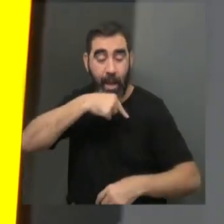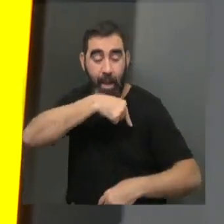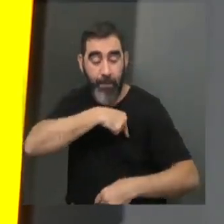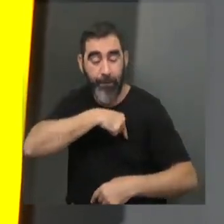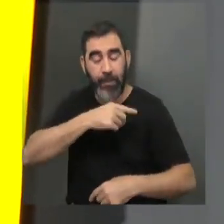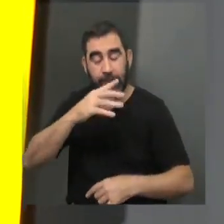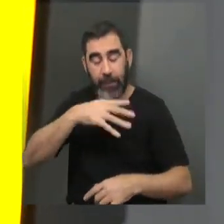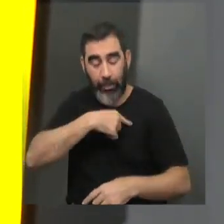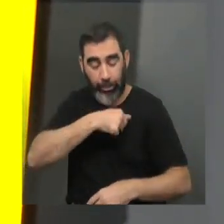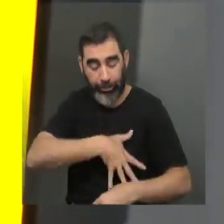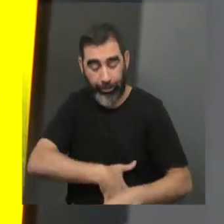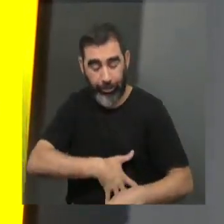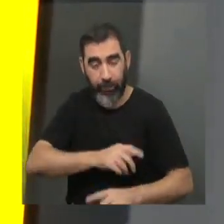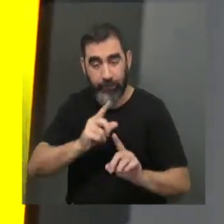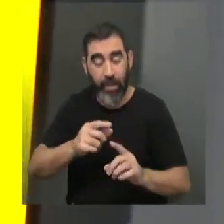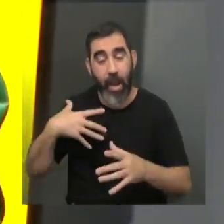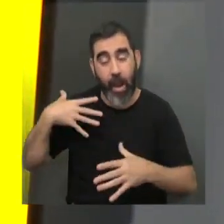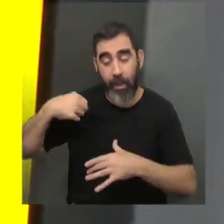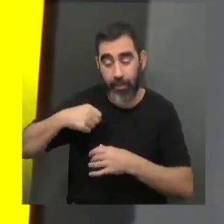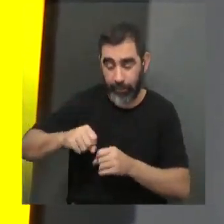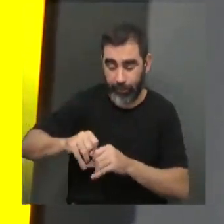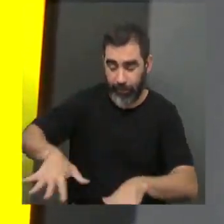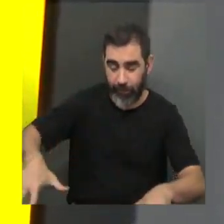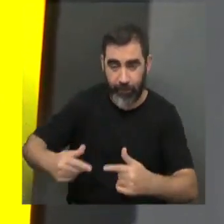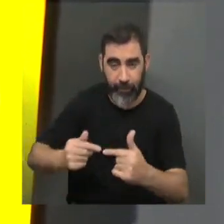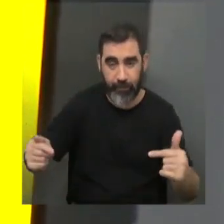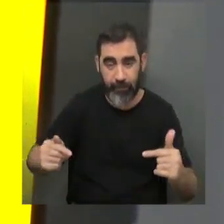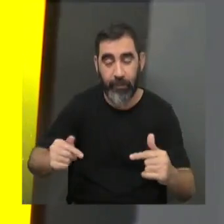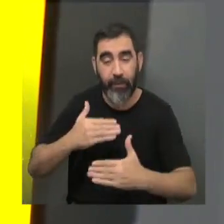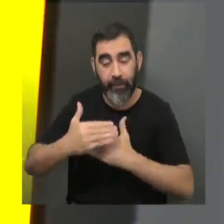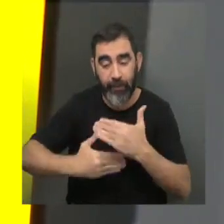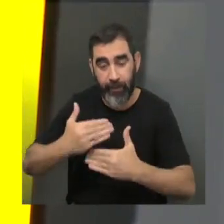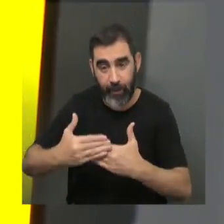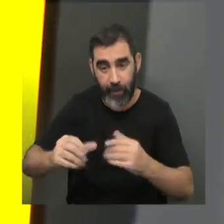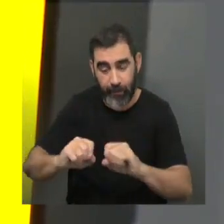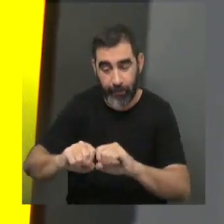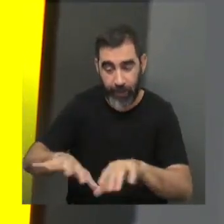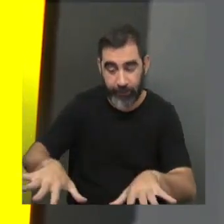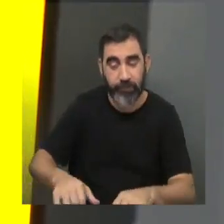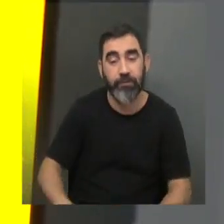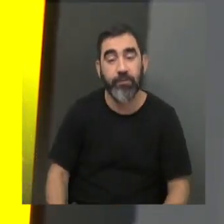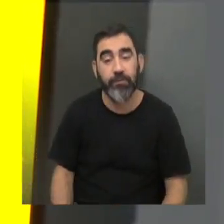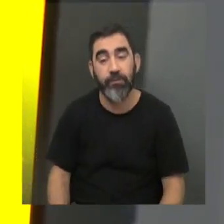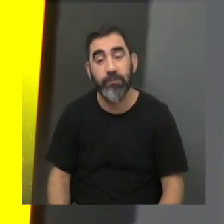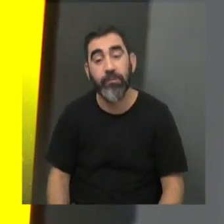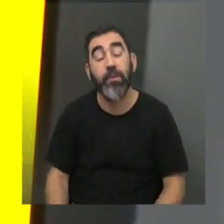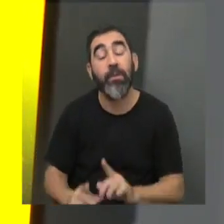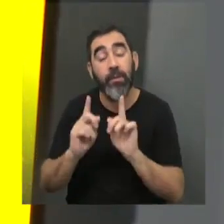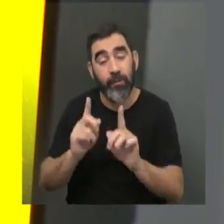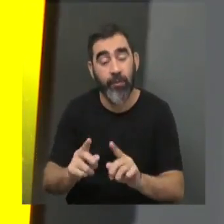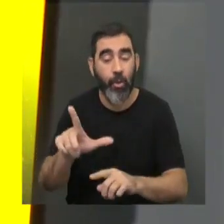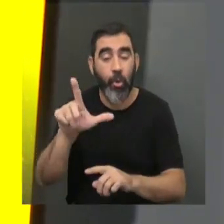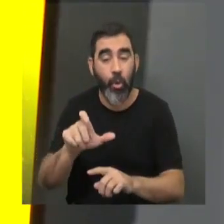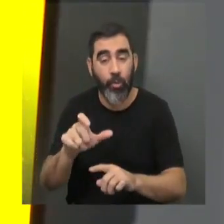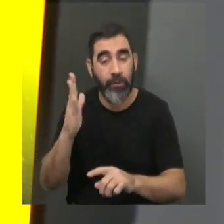una camisa y se le manchó, o en una cartera y se nos mancha la tela de la cartera. Entonces, bueno, y para eso también, obviamente,